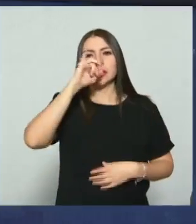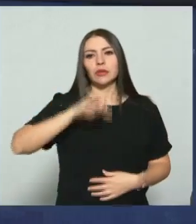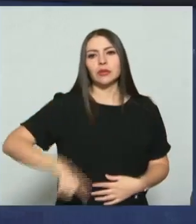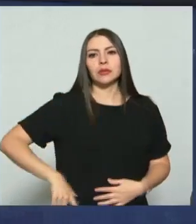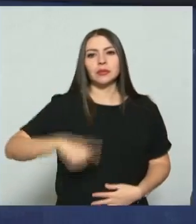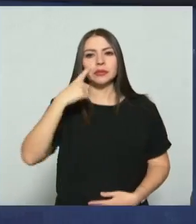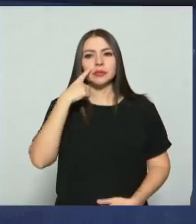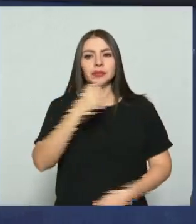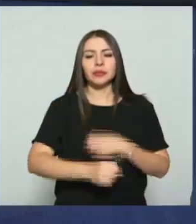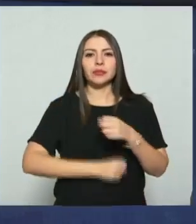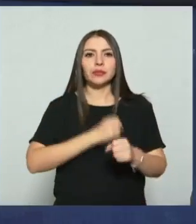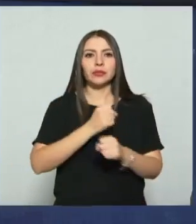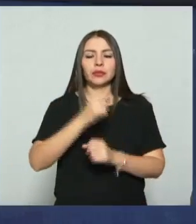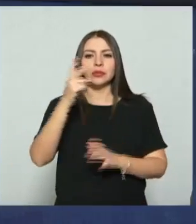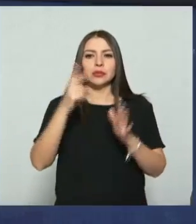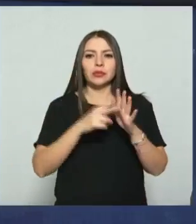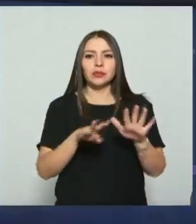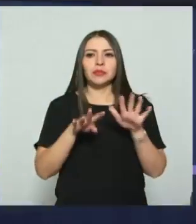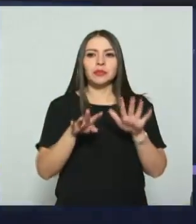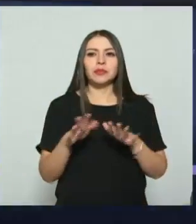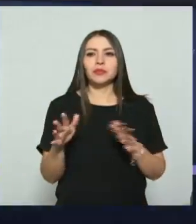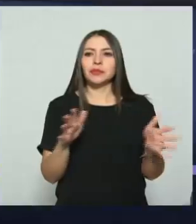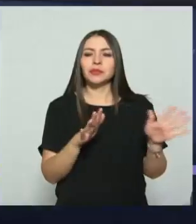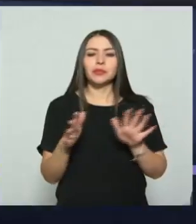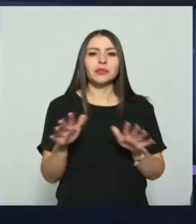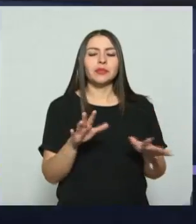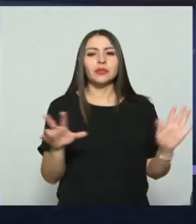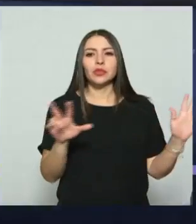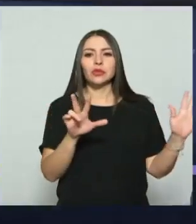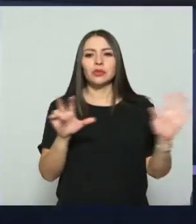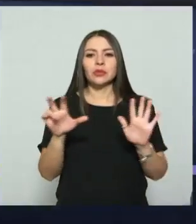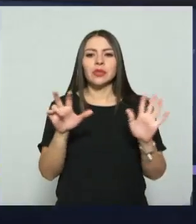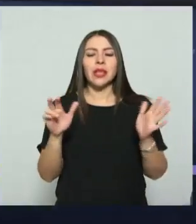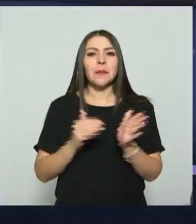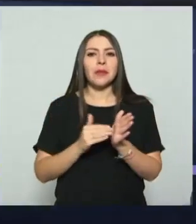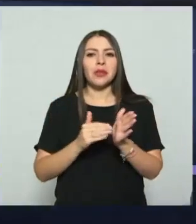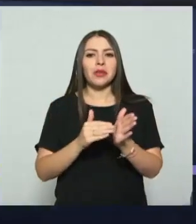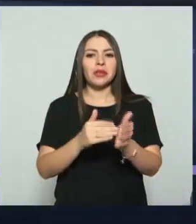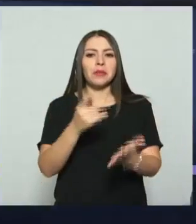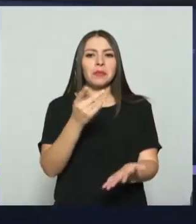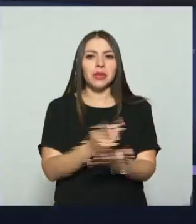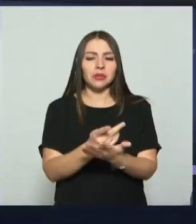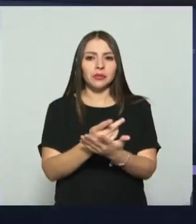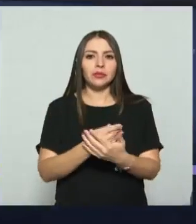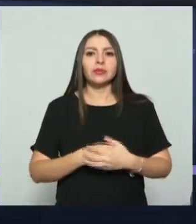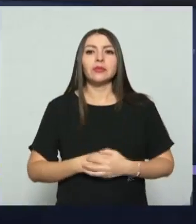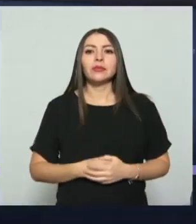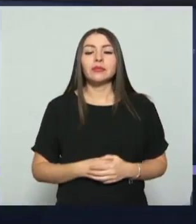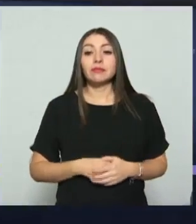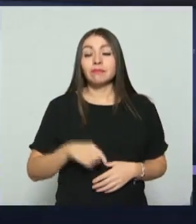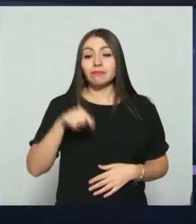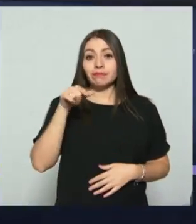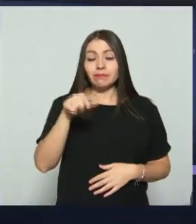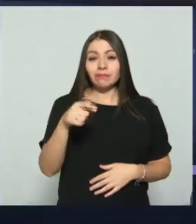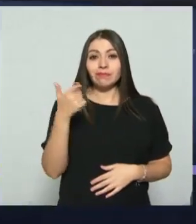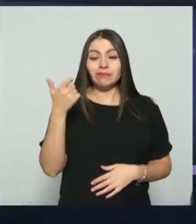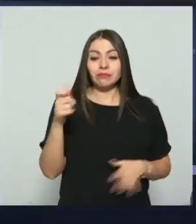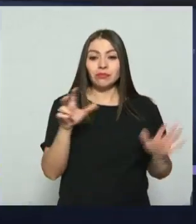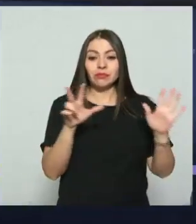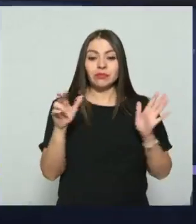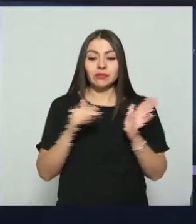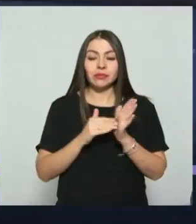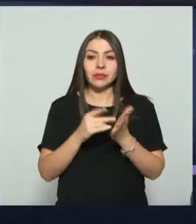año 2019 de alrededor de 800 millones de pesos. Esos 800 millones de pesos que incluyeron